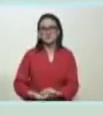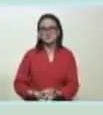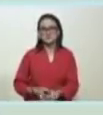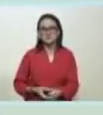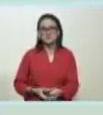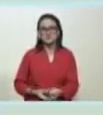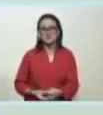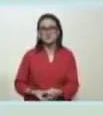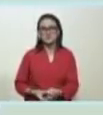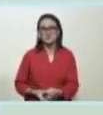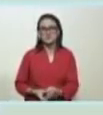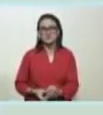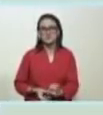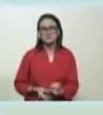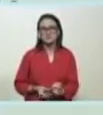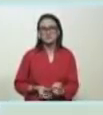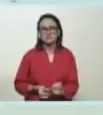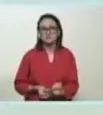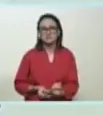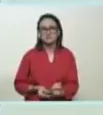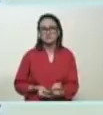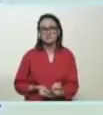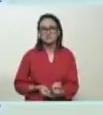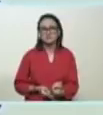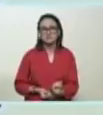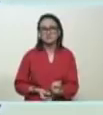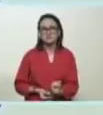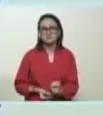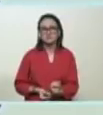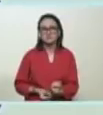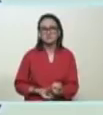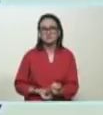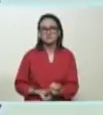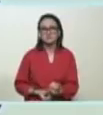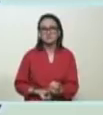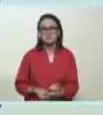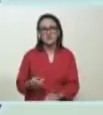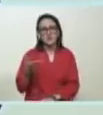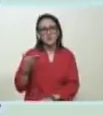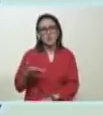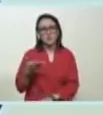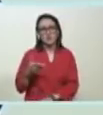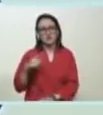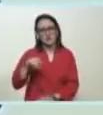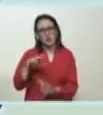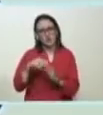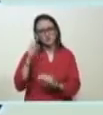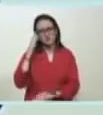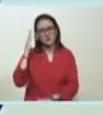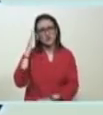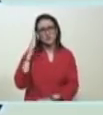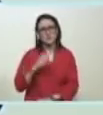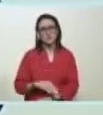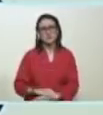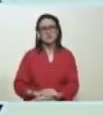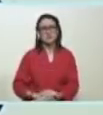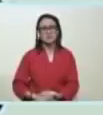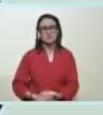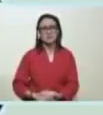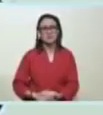con distintos escenarios de competencia. Esto es importante que los intelectuales, Earle